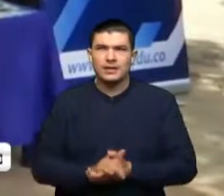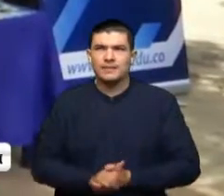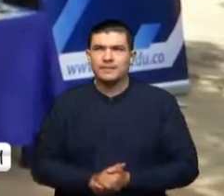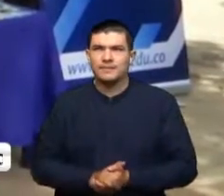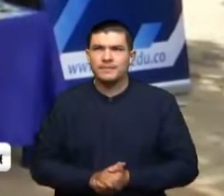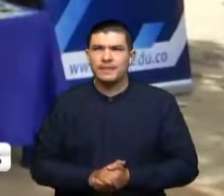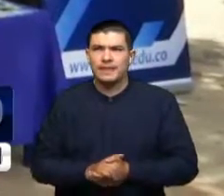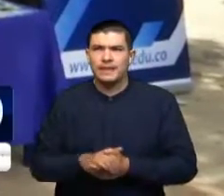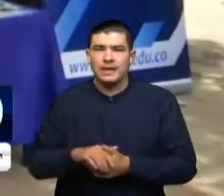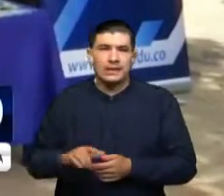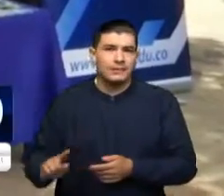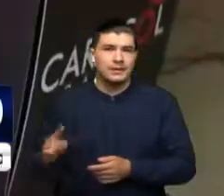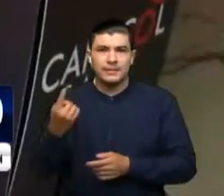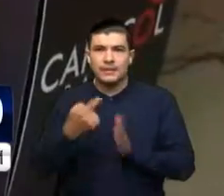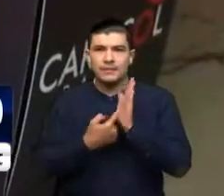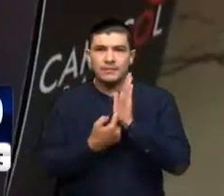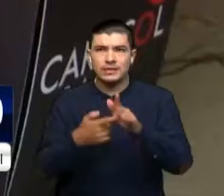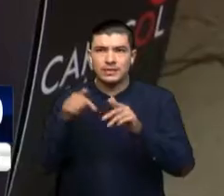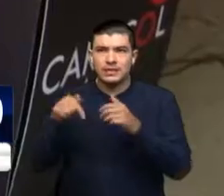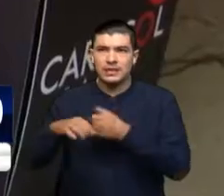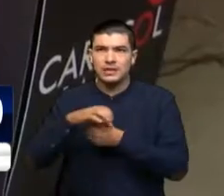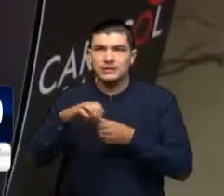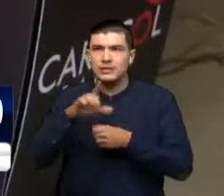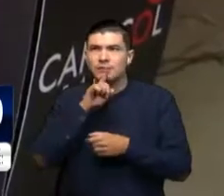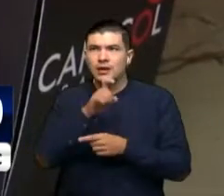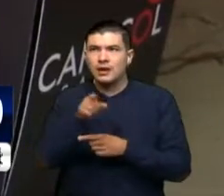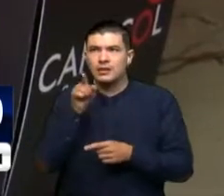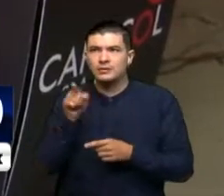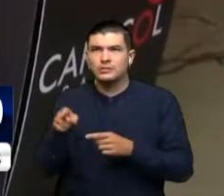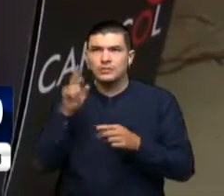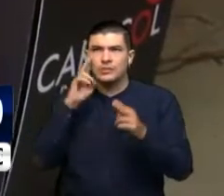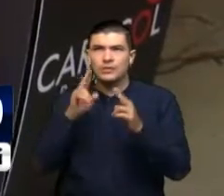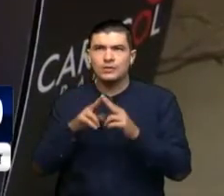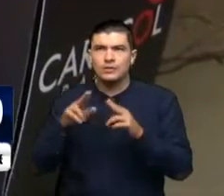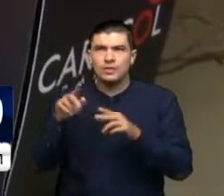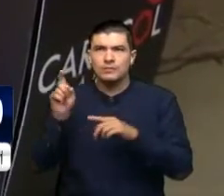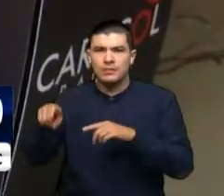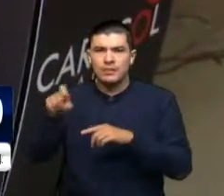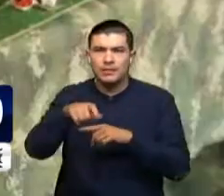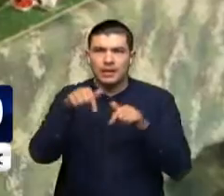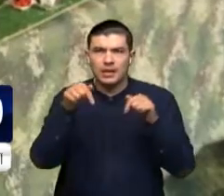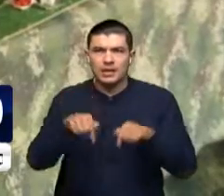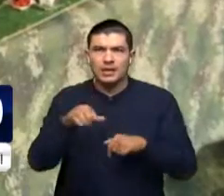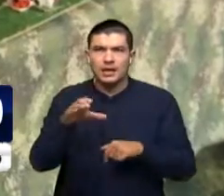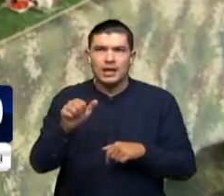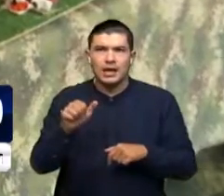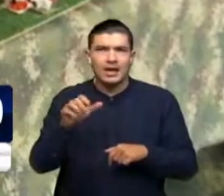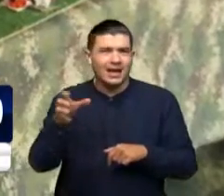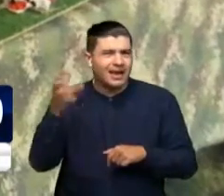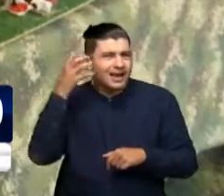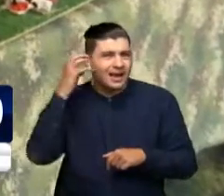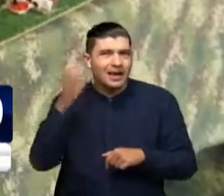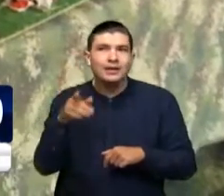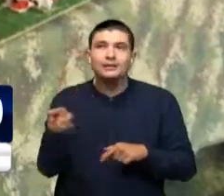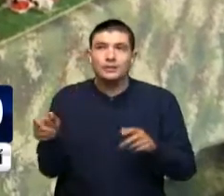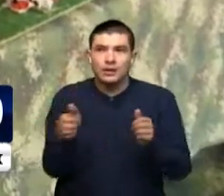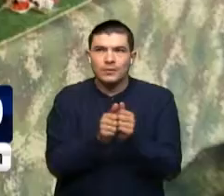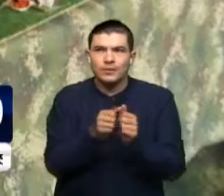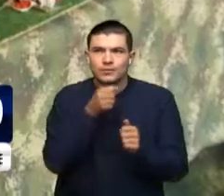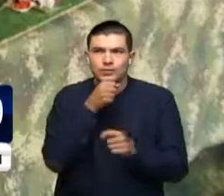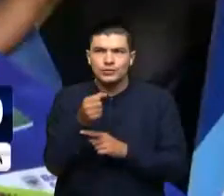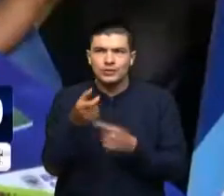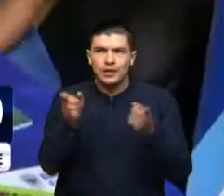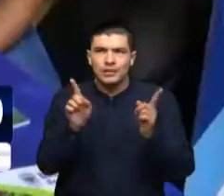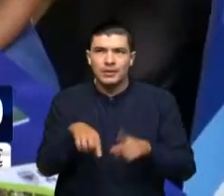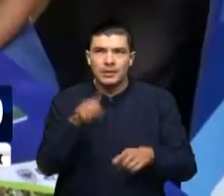Luego de hacer la presentación en Bucaramanga, el viaje al corazón del Oriente, un recorrido realizado por Caracol Radio, junto con su equipo de periodistas y